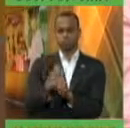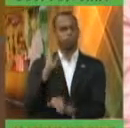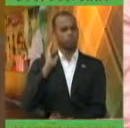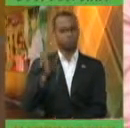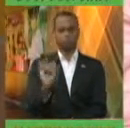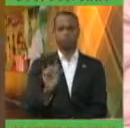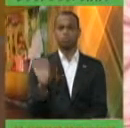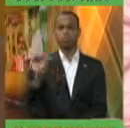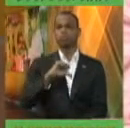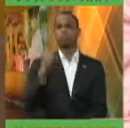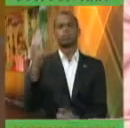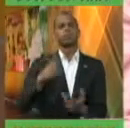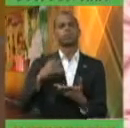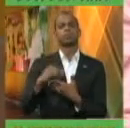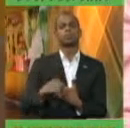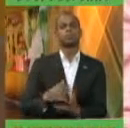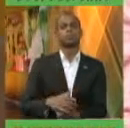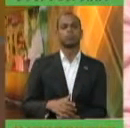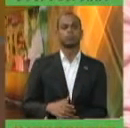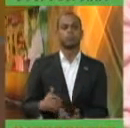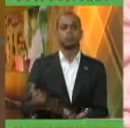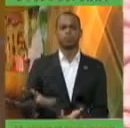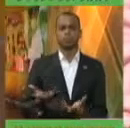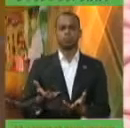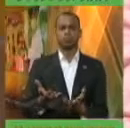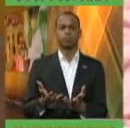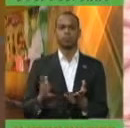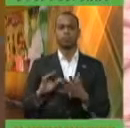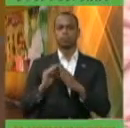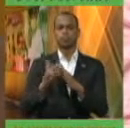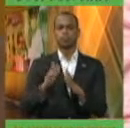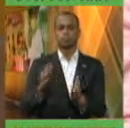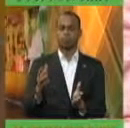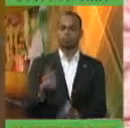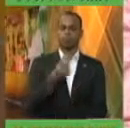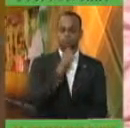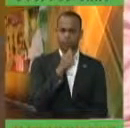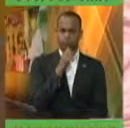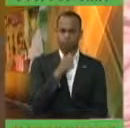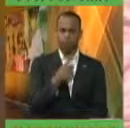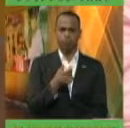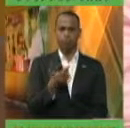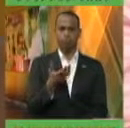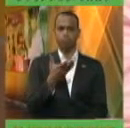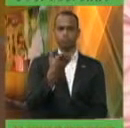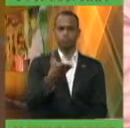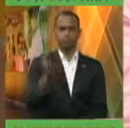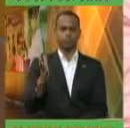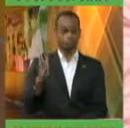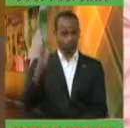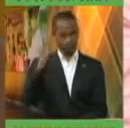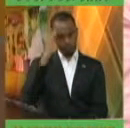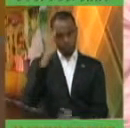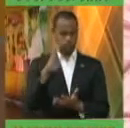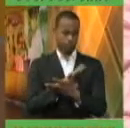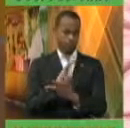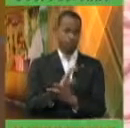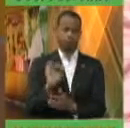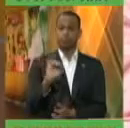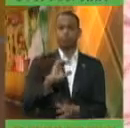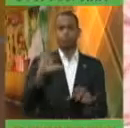se están haciendo son en la comunidad privada z ya usted conoce las escuelas también se está trabajando